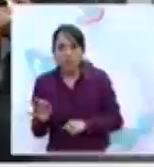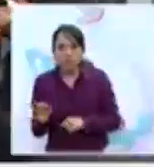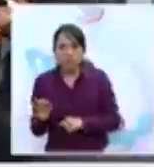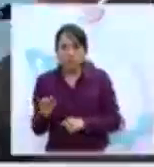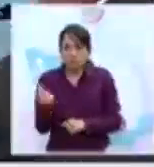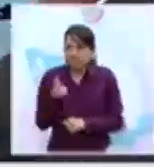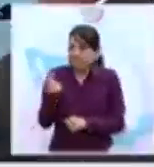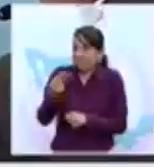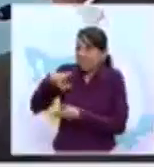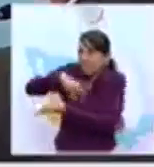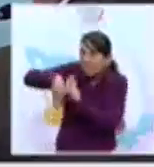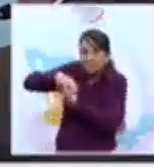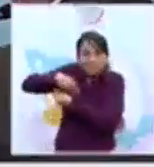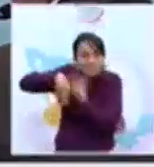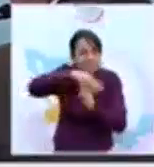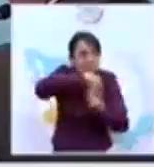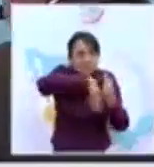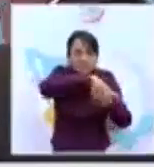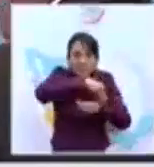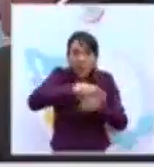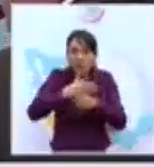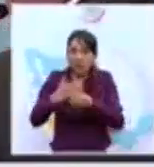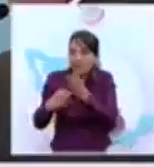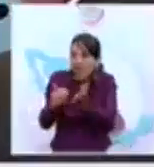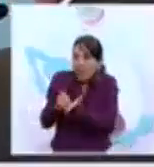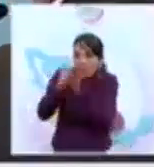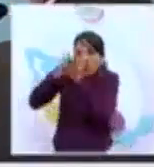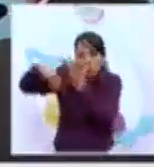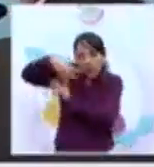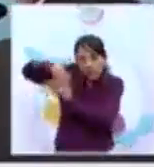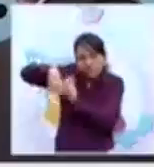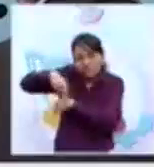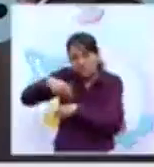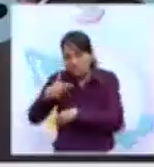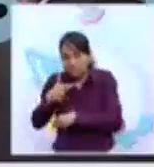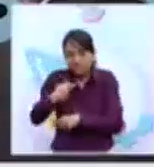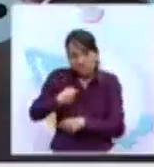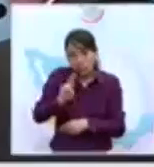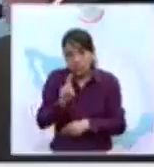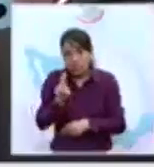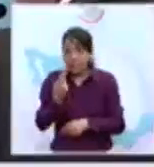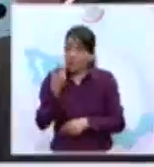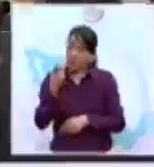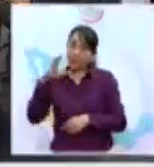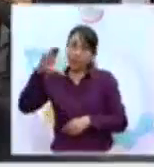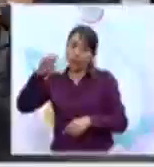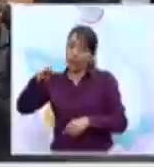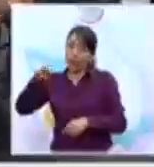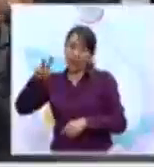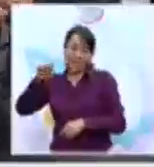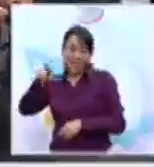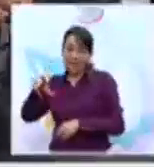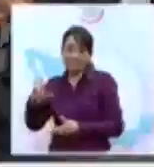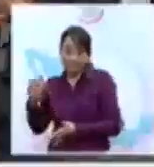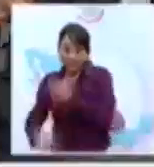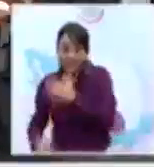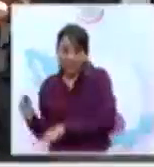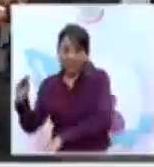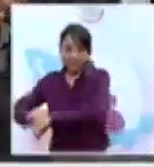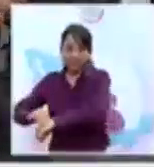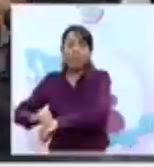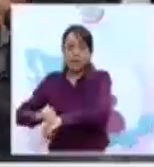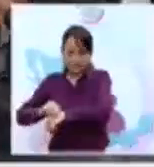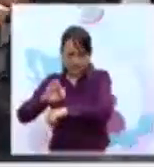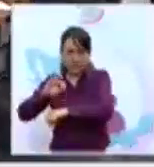recursos propios. Eso no está conceptualizado en el Coneval. porque necesitan un enfoque no nada más de